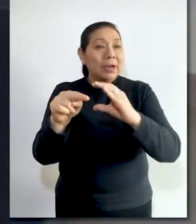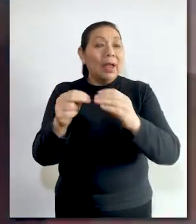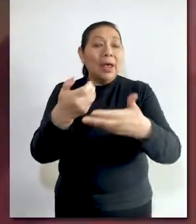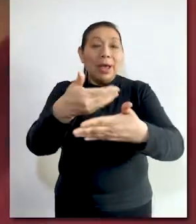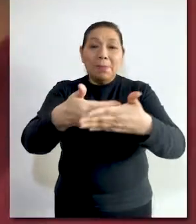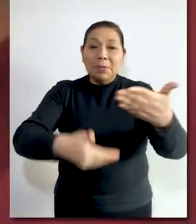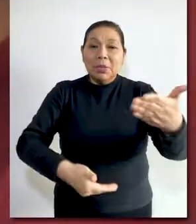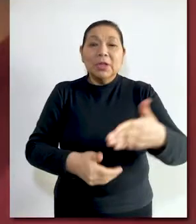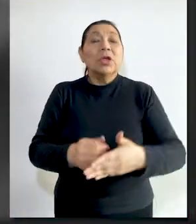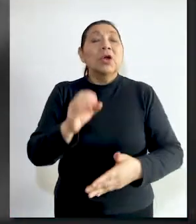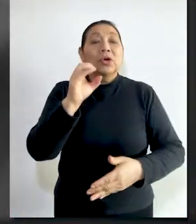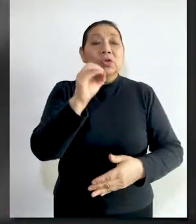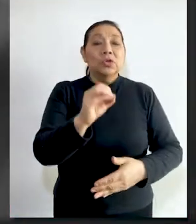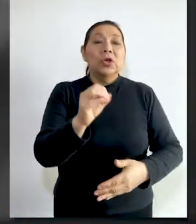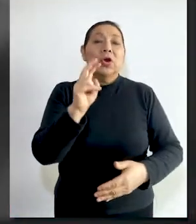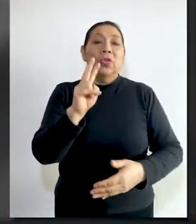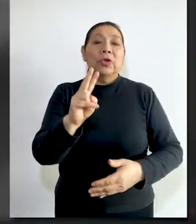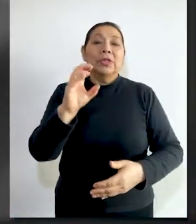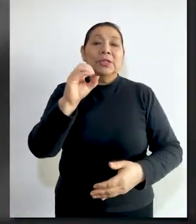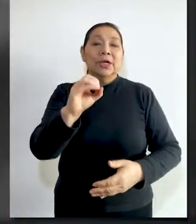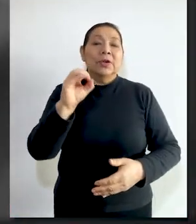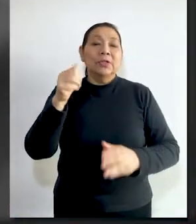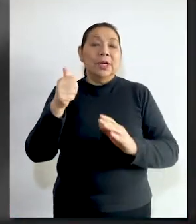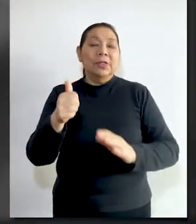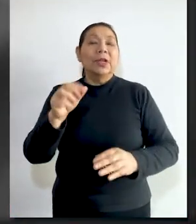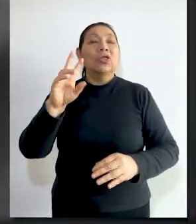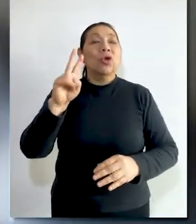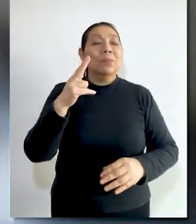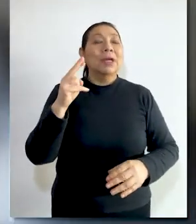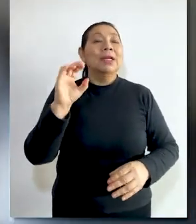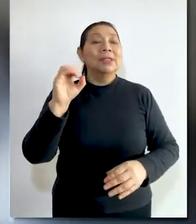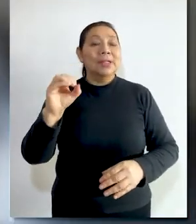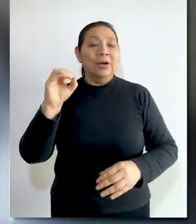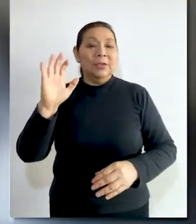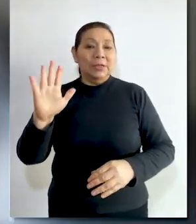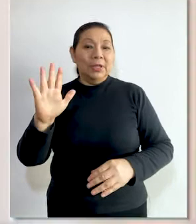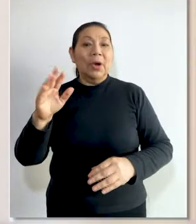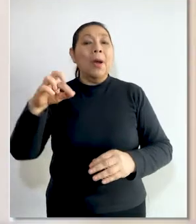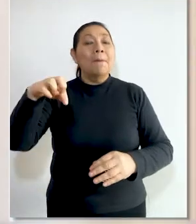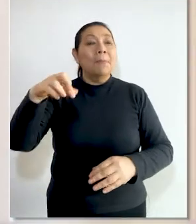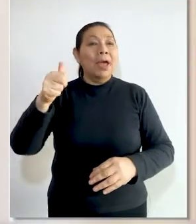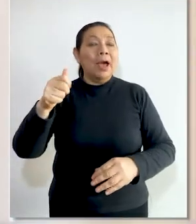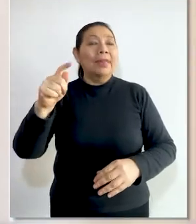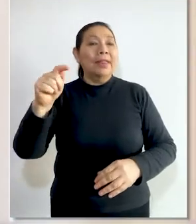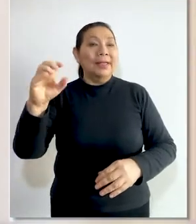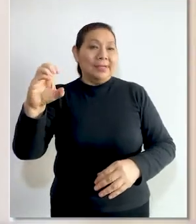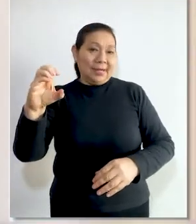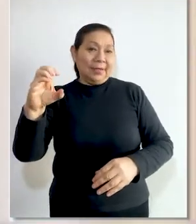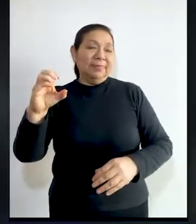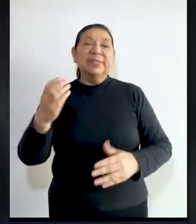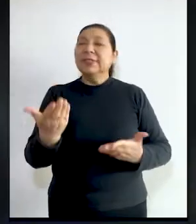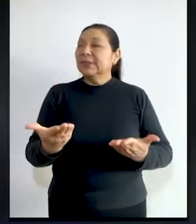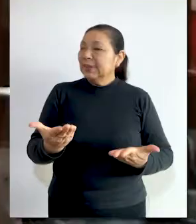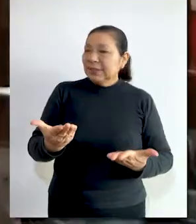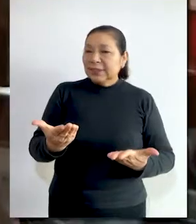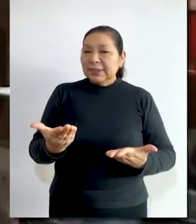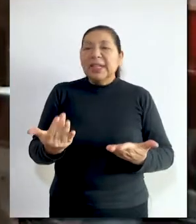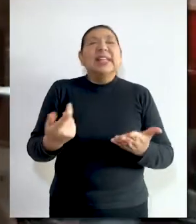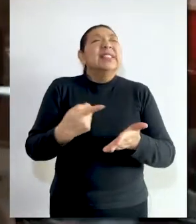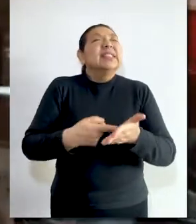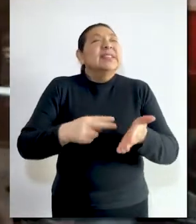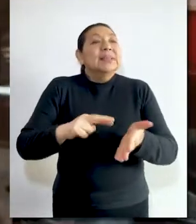en el expediente 0 2006 2005 slash tc